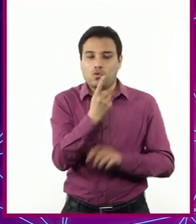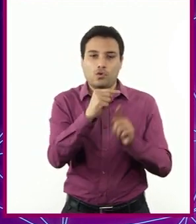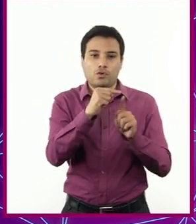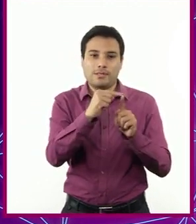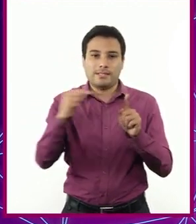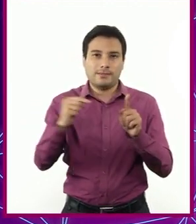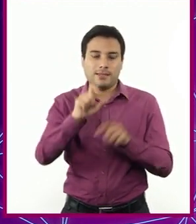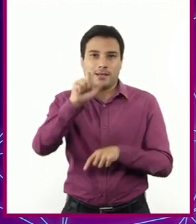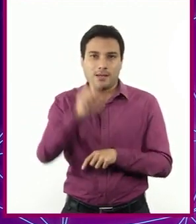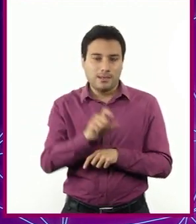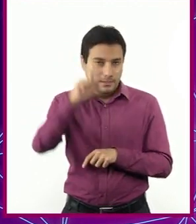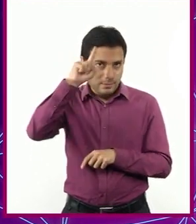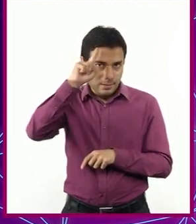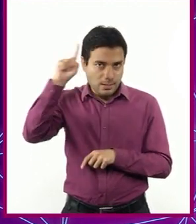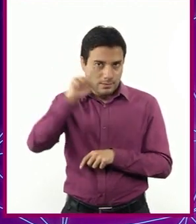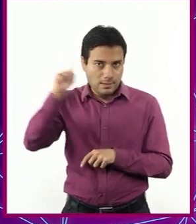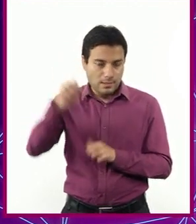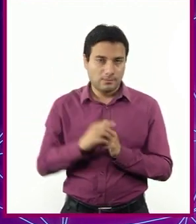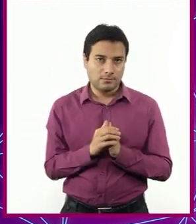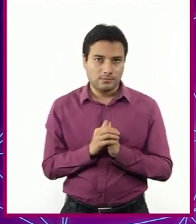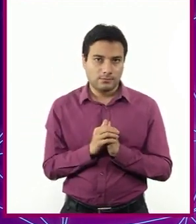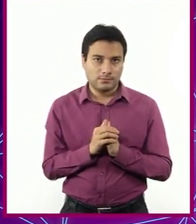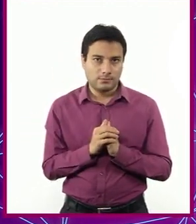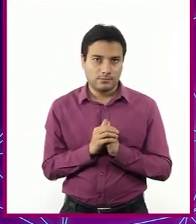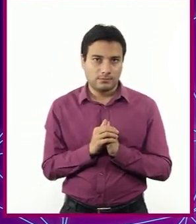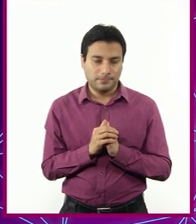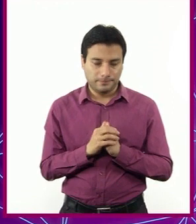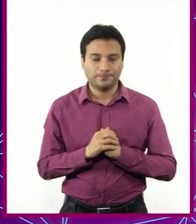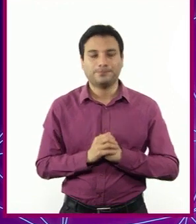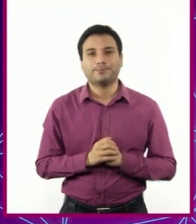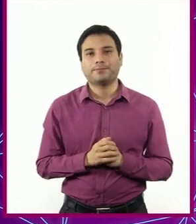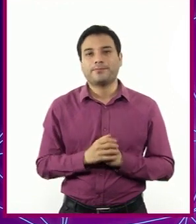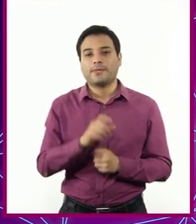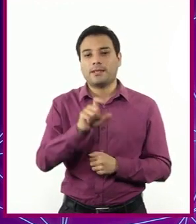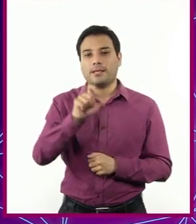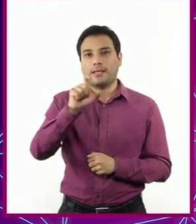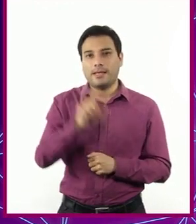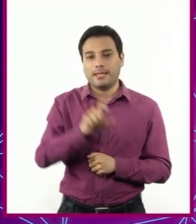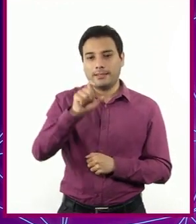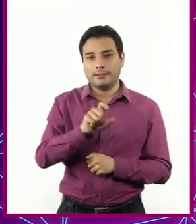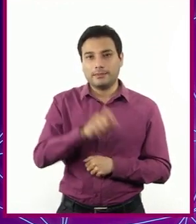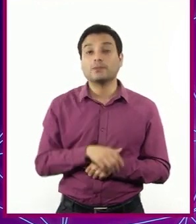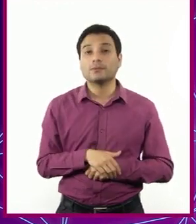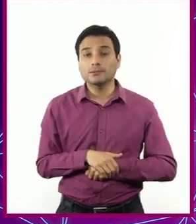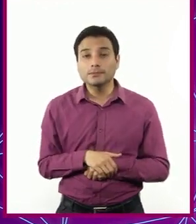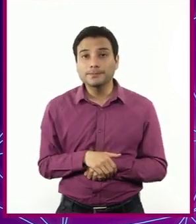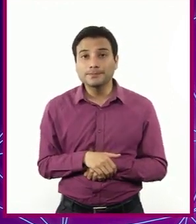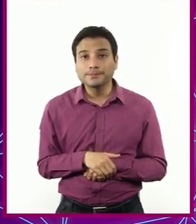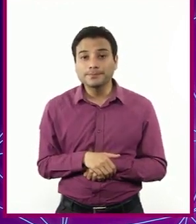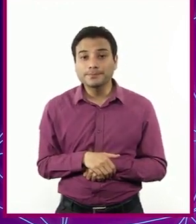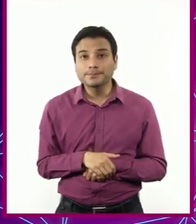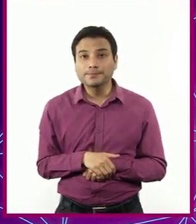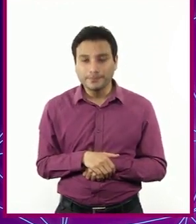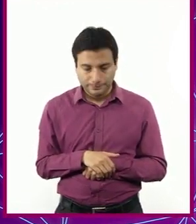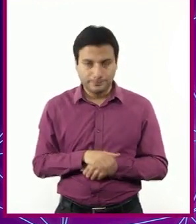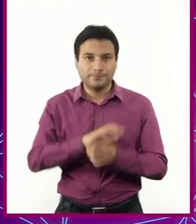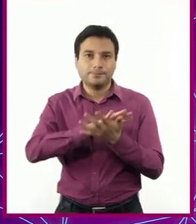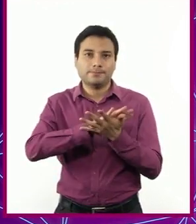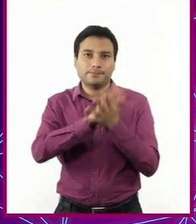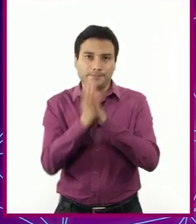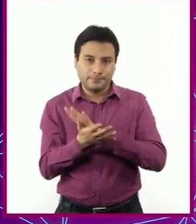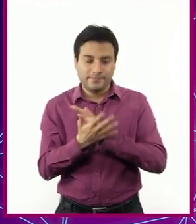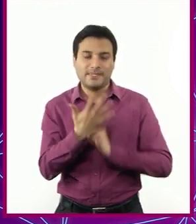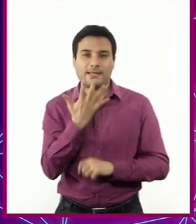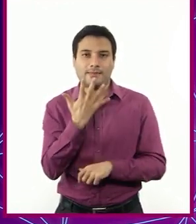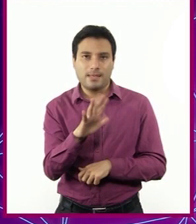a la z. En este caso, x, que es la base, toma el valor de 10